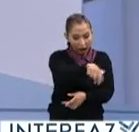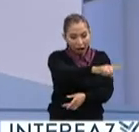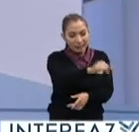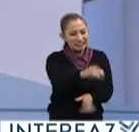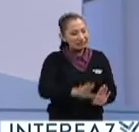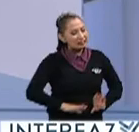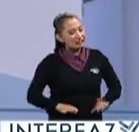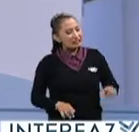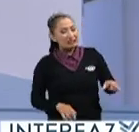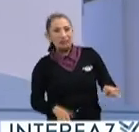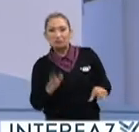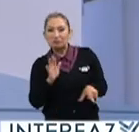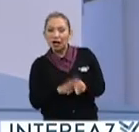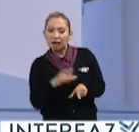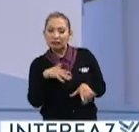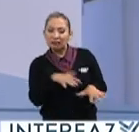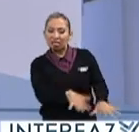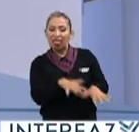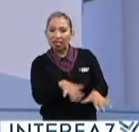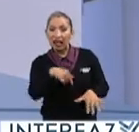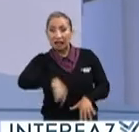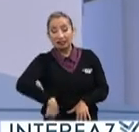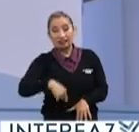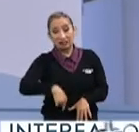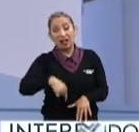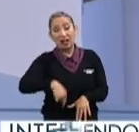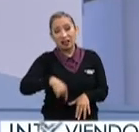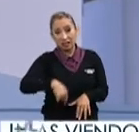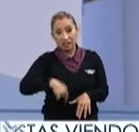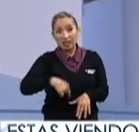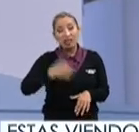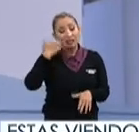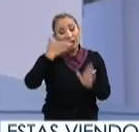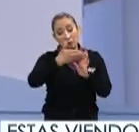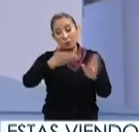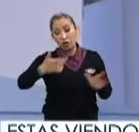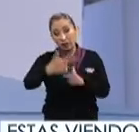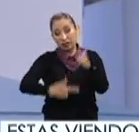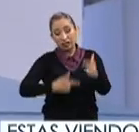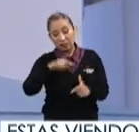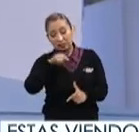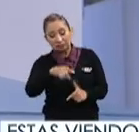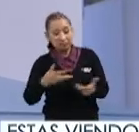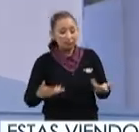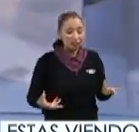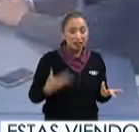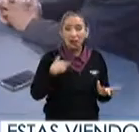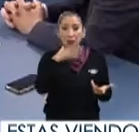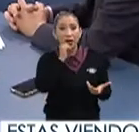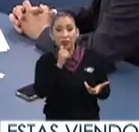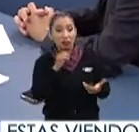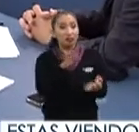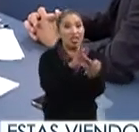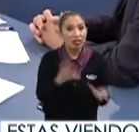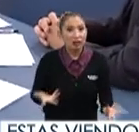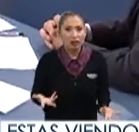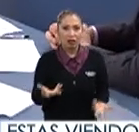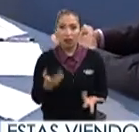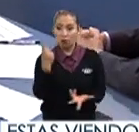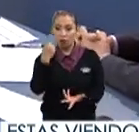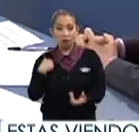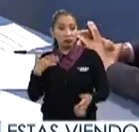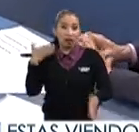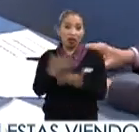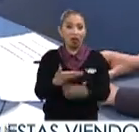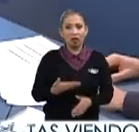las características más notables de nuestra era, de nuestras generaciones, y no se le puede hacer frente de manera unilateral. Es decir,